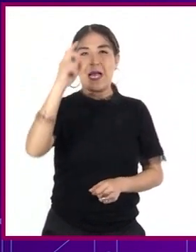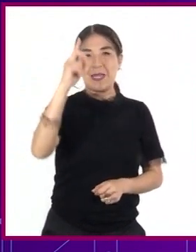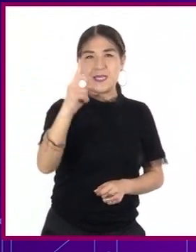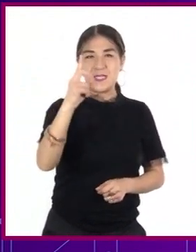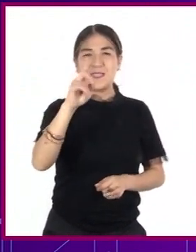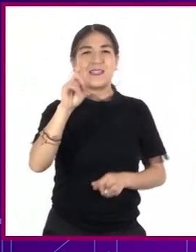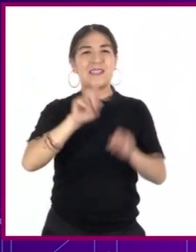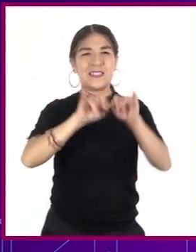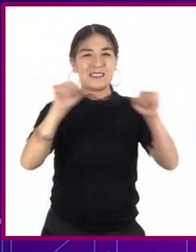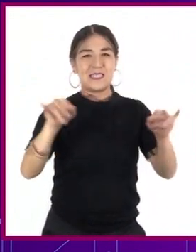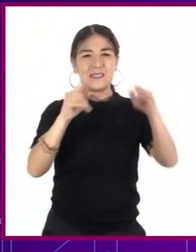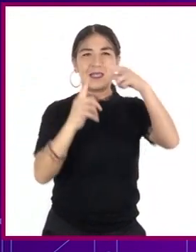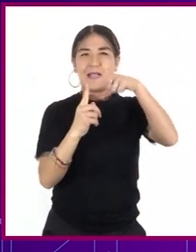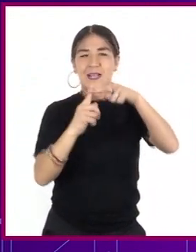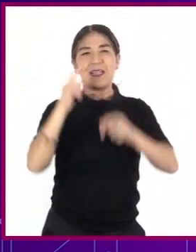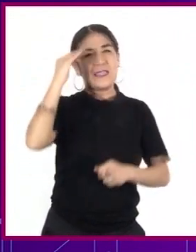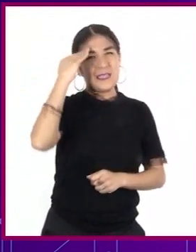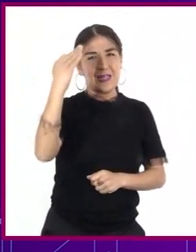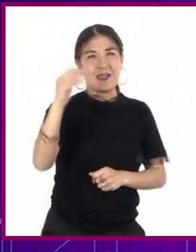entre tiempo.